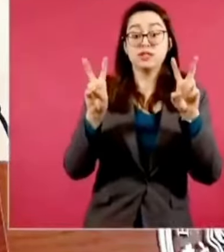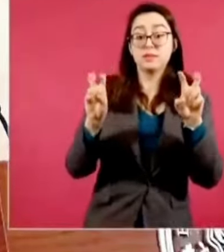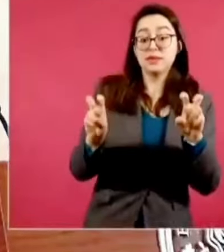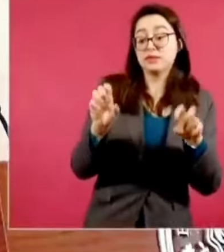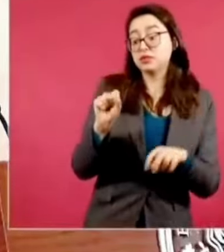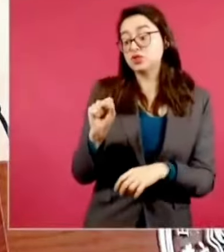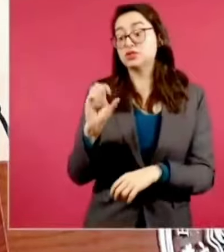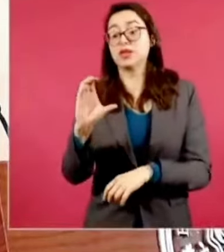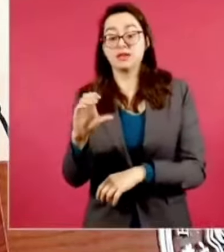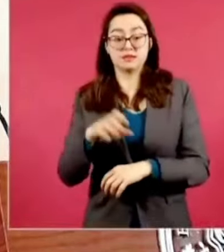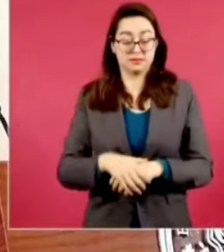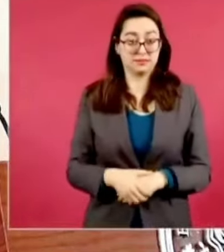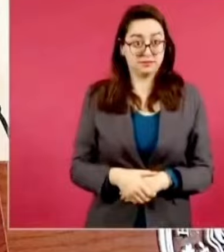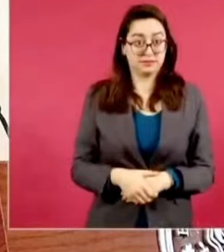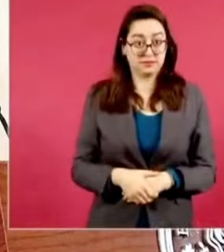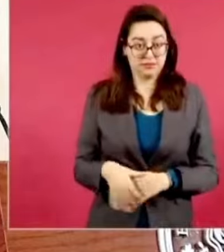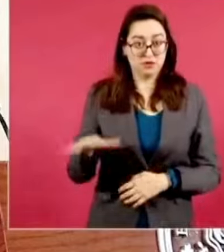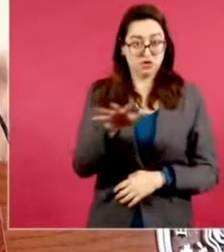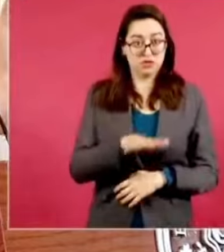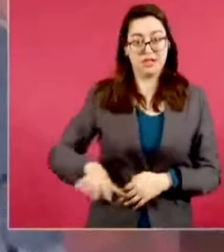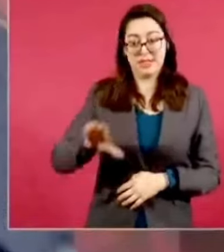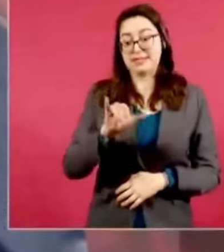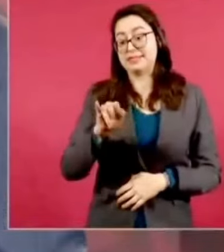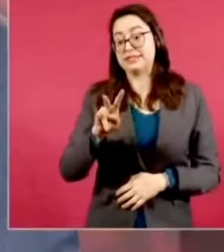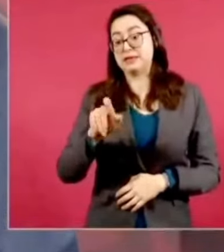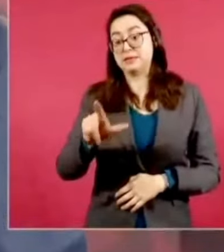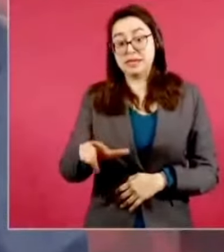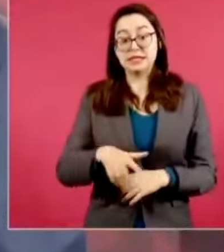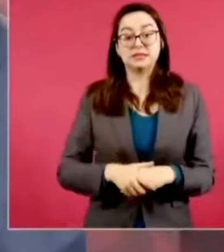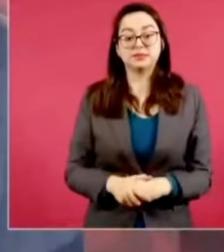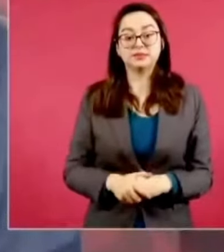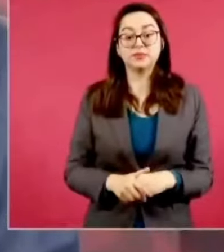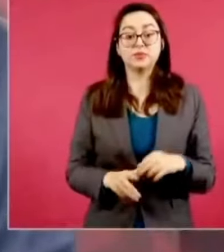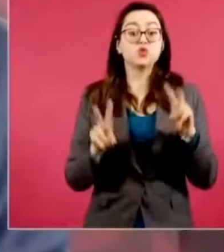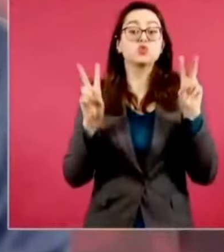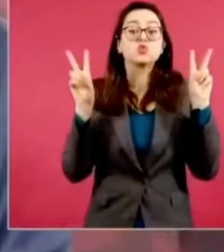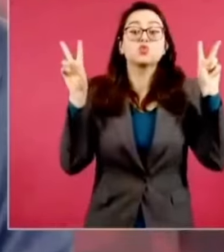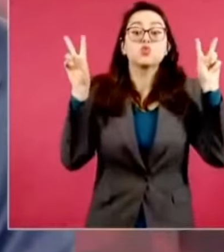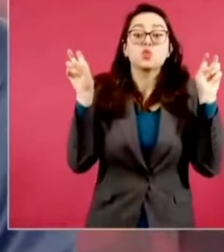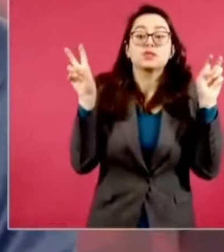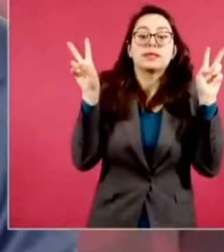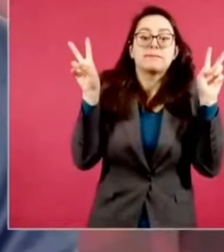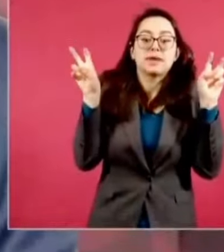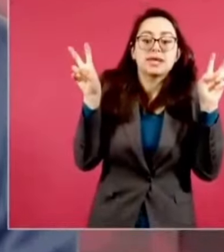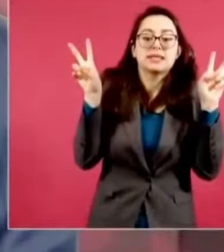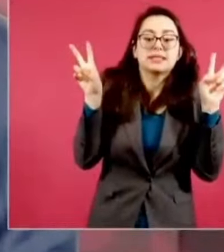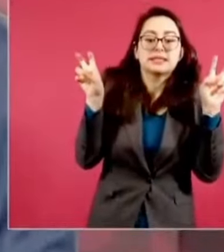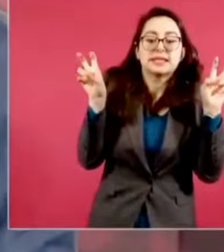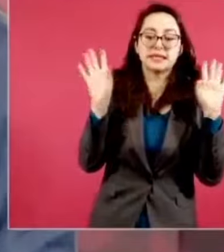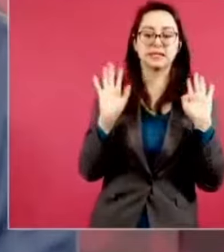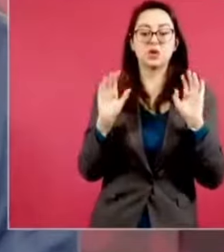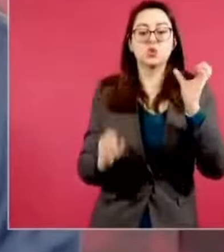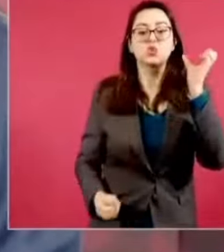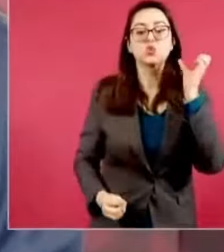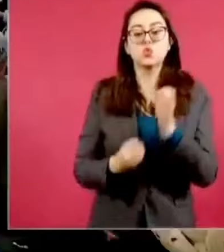entre comillas. Son parte de la nueva, de las nuevas políticas